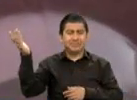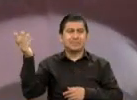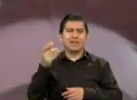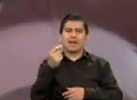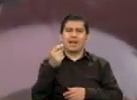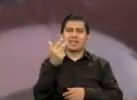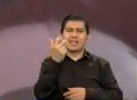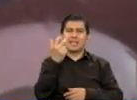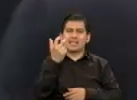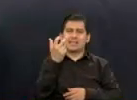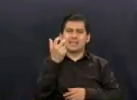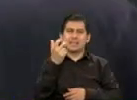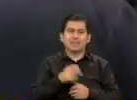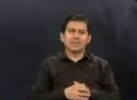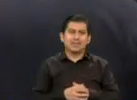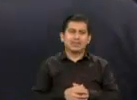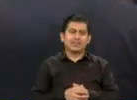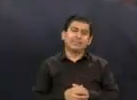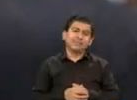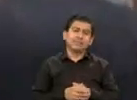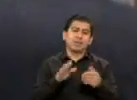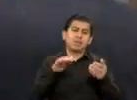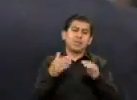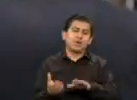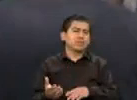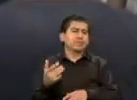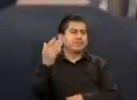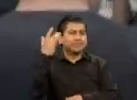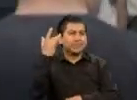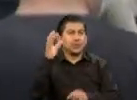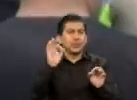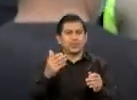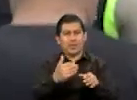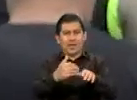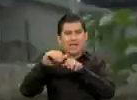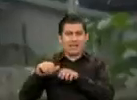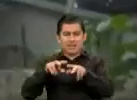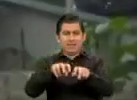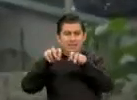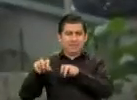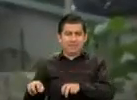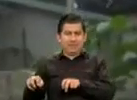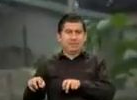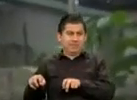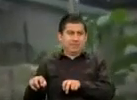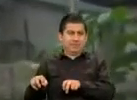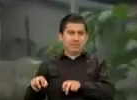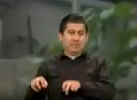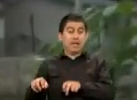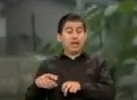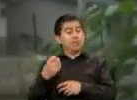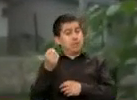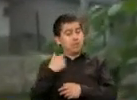alrededor de 13 orificios. Los fallecidos estaban precisamente en la parte de atrás del automotor. Nos indican que en ese vehículo venían